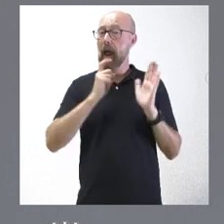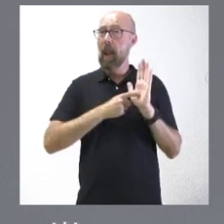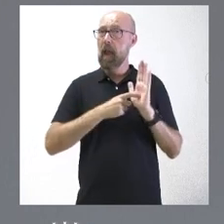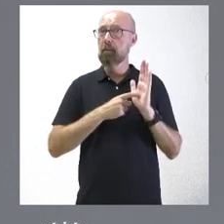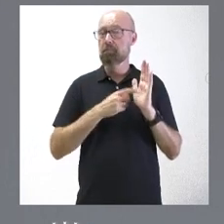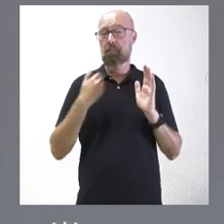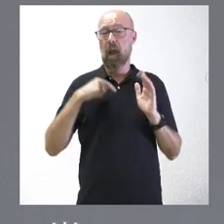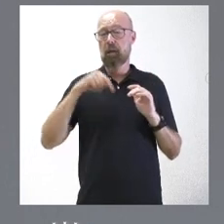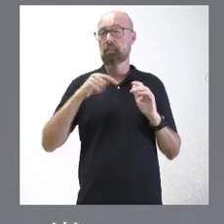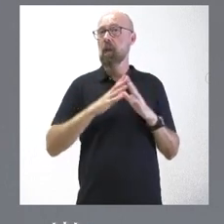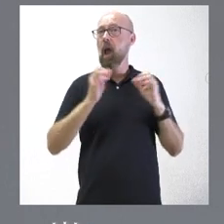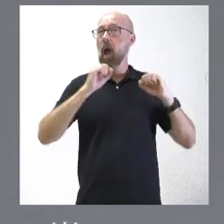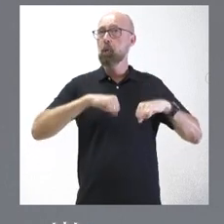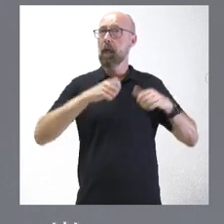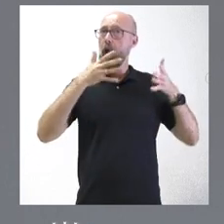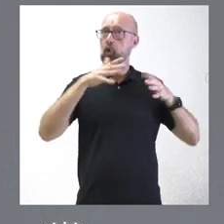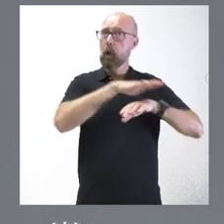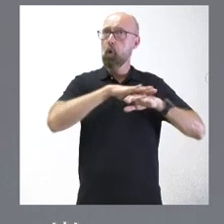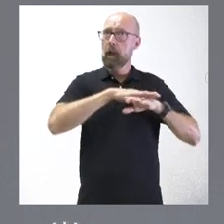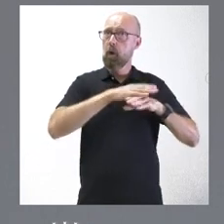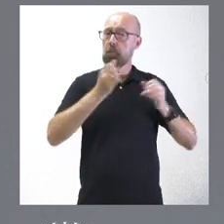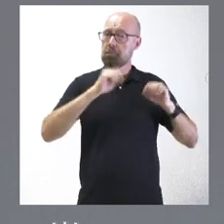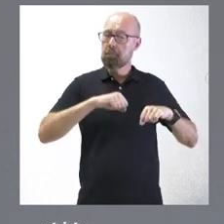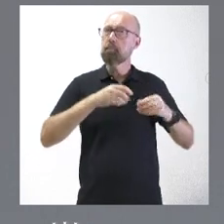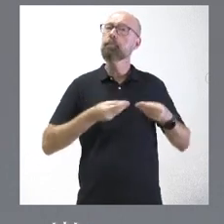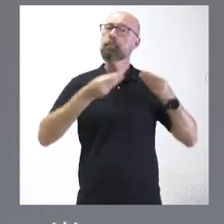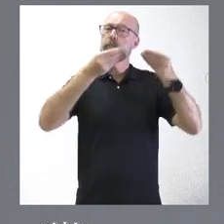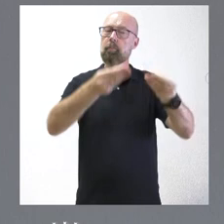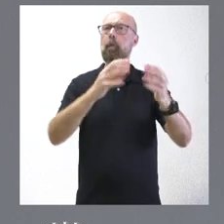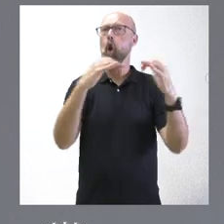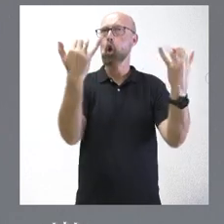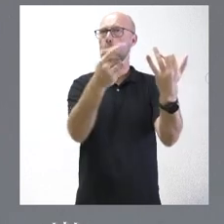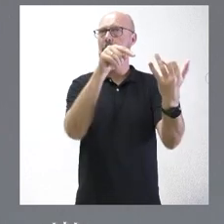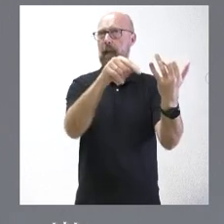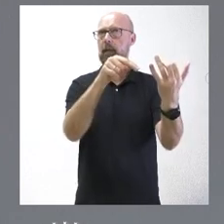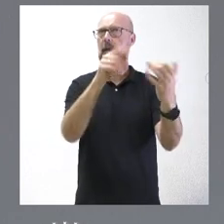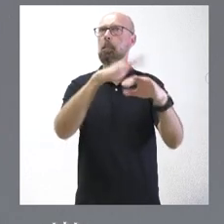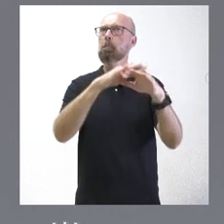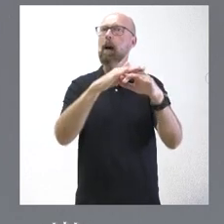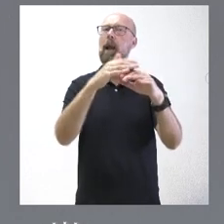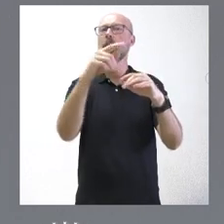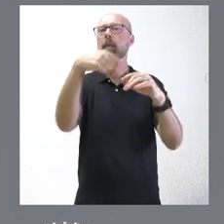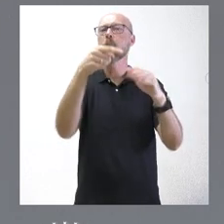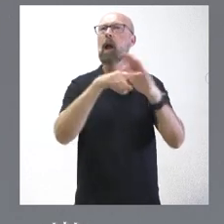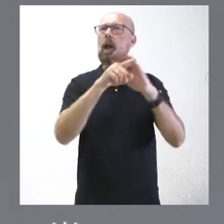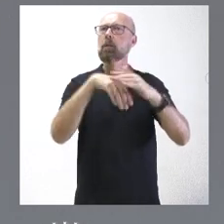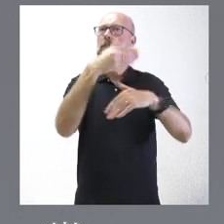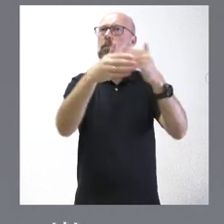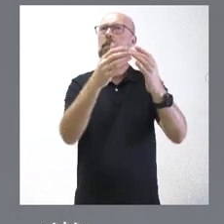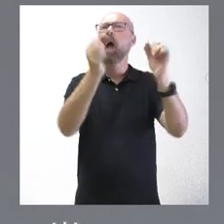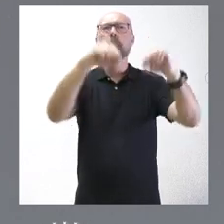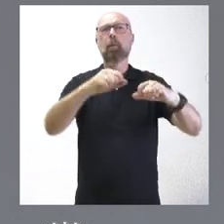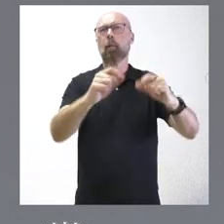aprobada por el consejo de gobierno se remitirá a las cortes para su posterior tramitación y aprobación